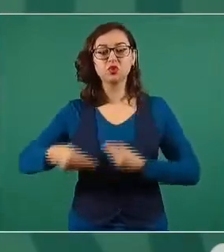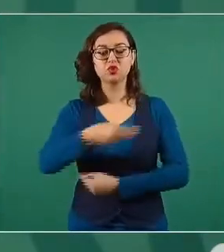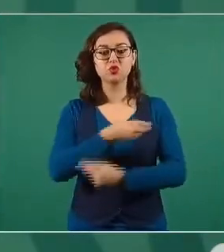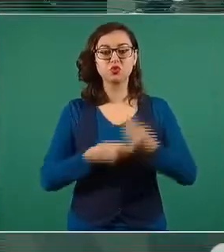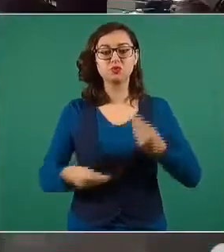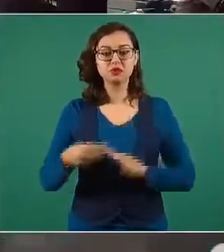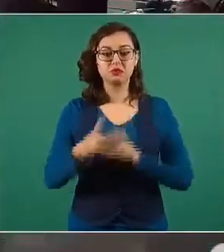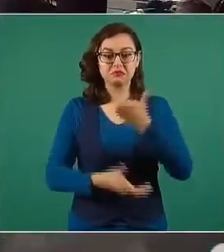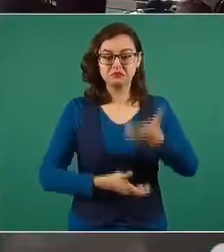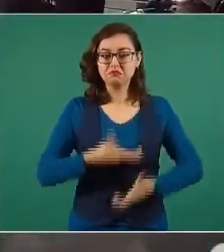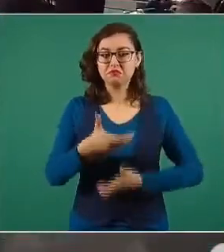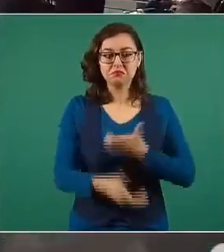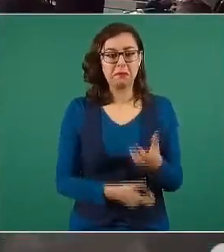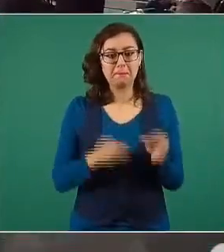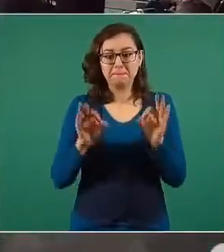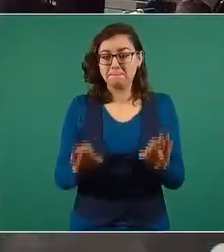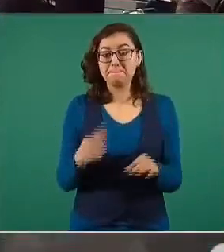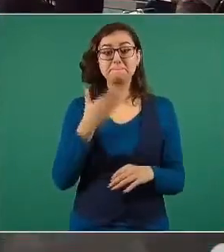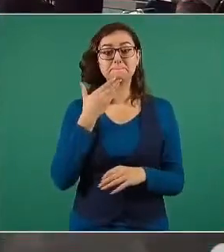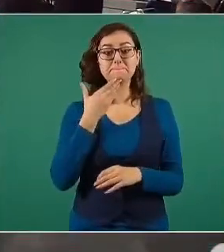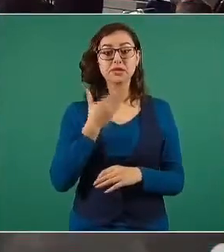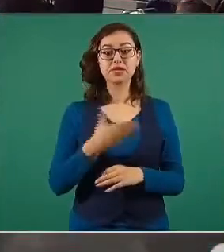Miren esto.